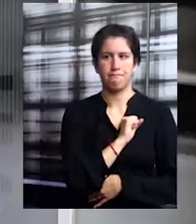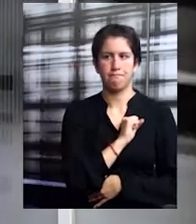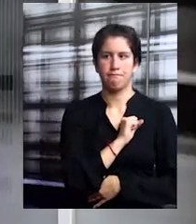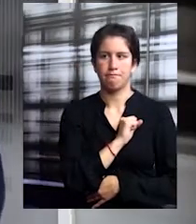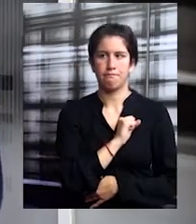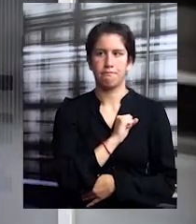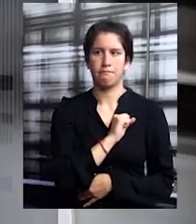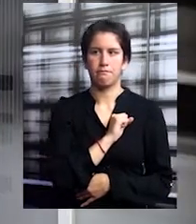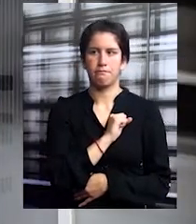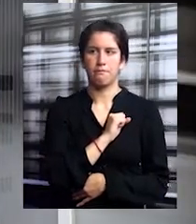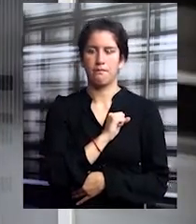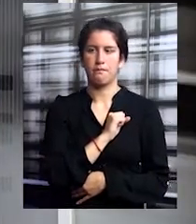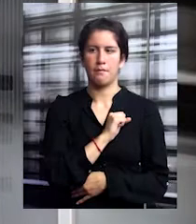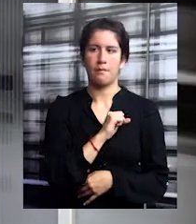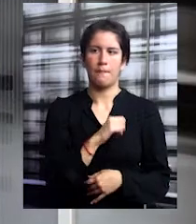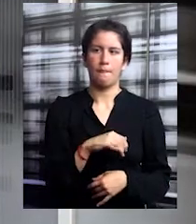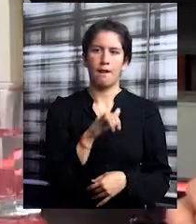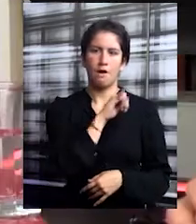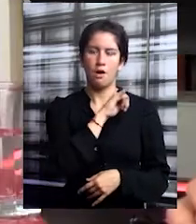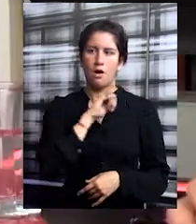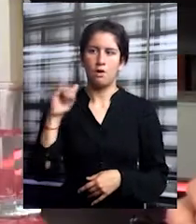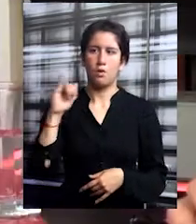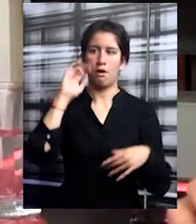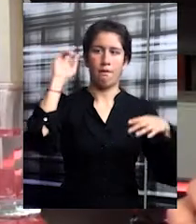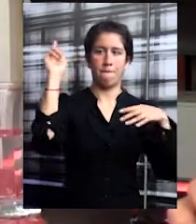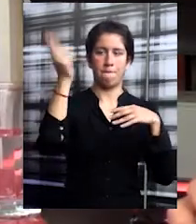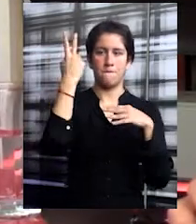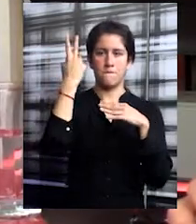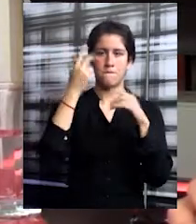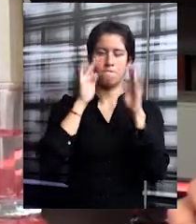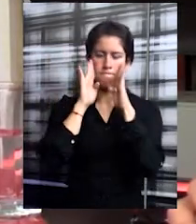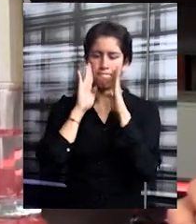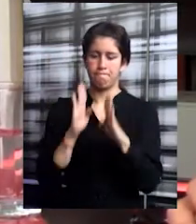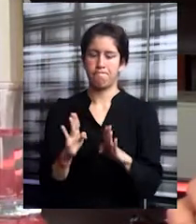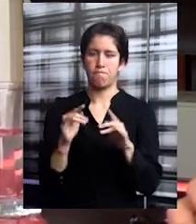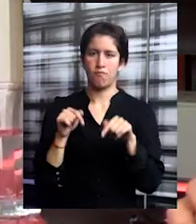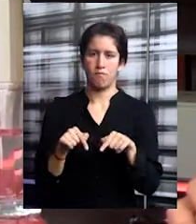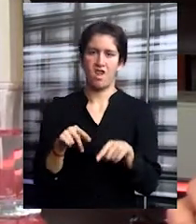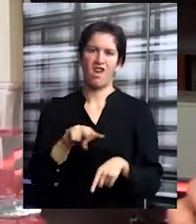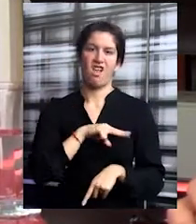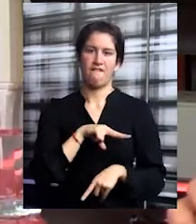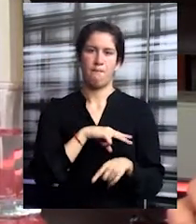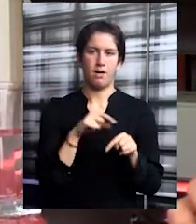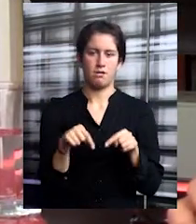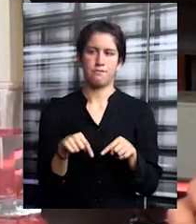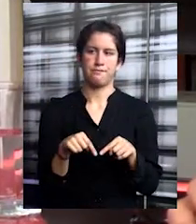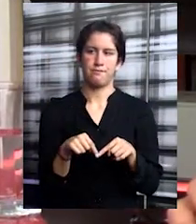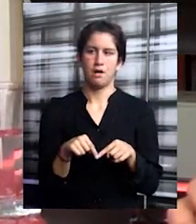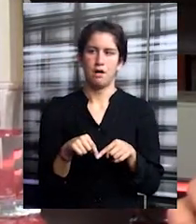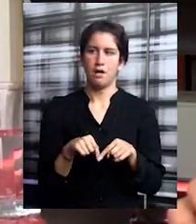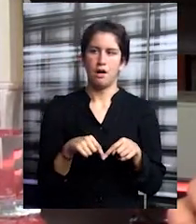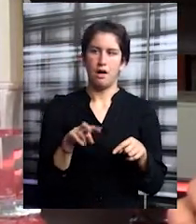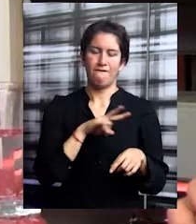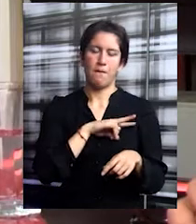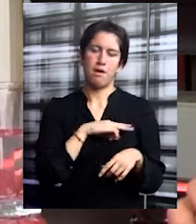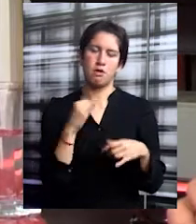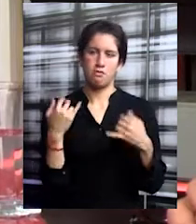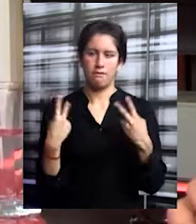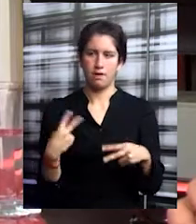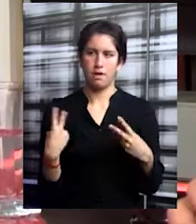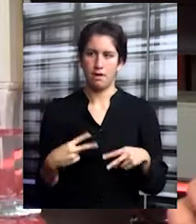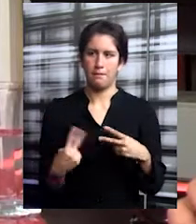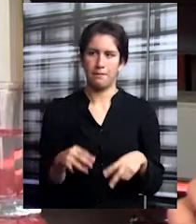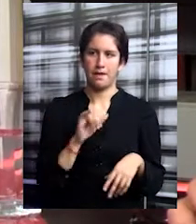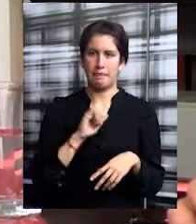tan centralizada como... Por eso. Luego viene la segunda centralización, que es la de Valparaíso, ¿ya? Valparaíso y Viña. Y luego viene